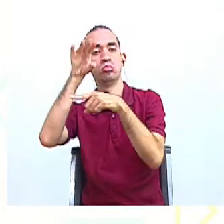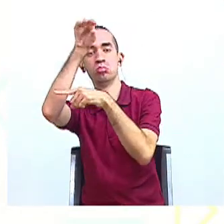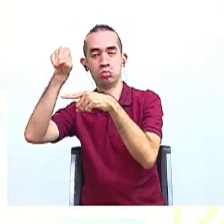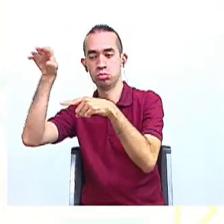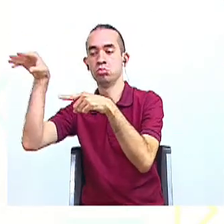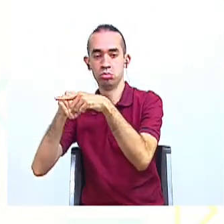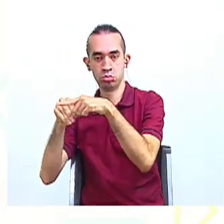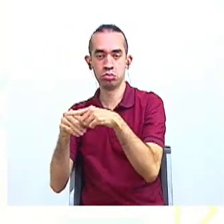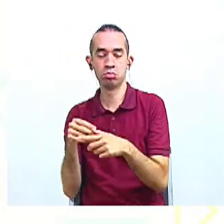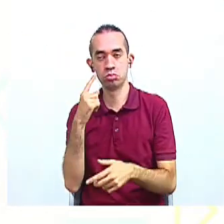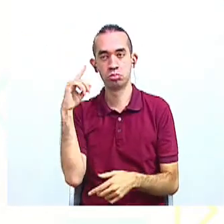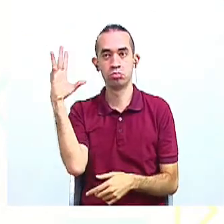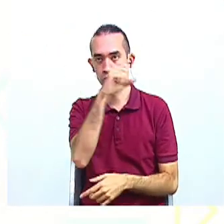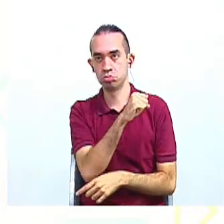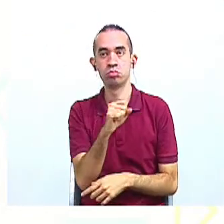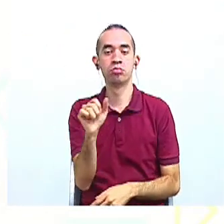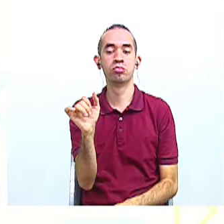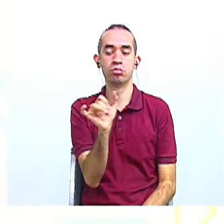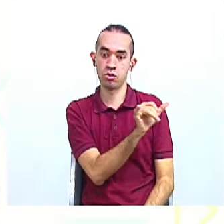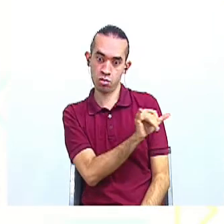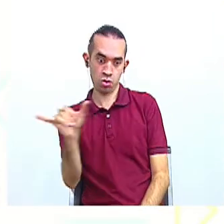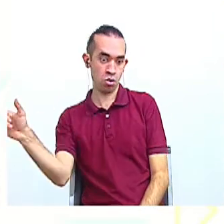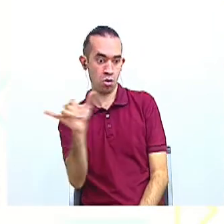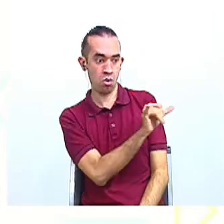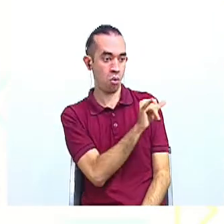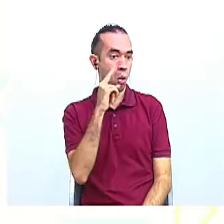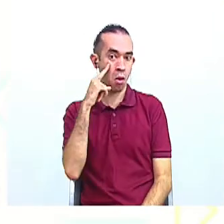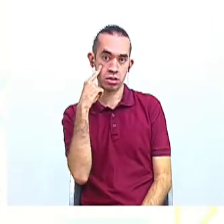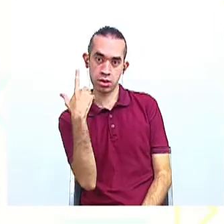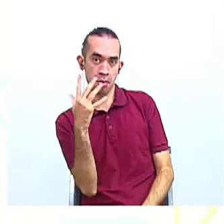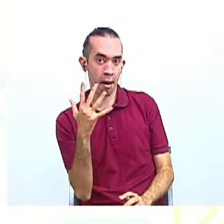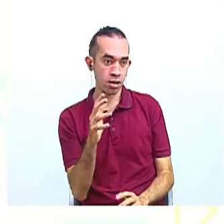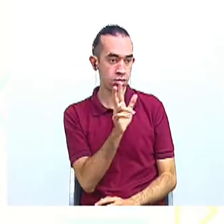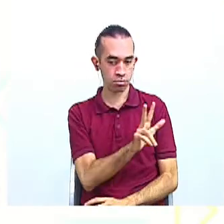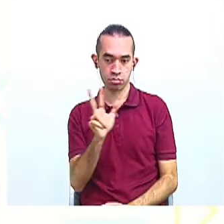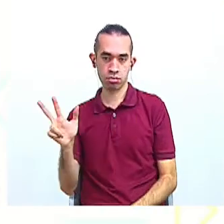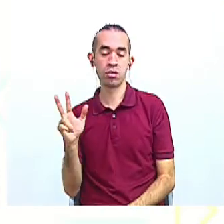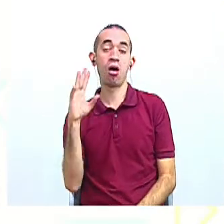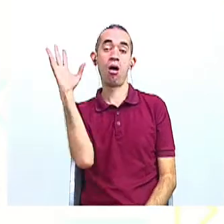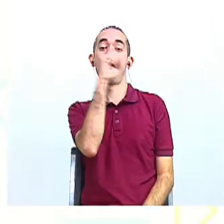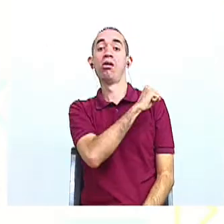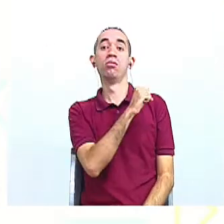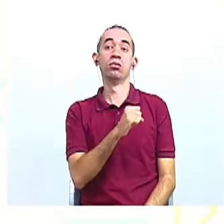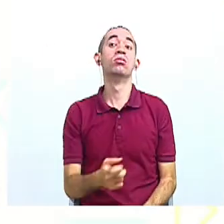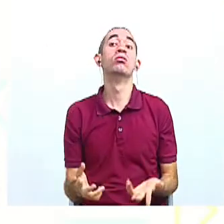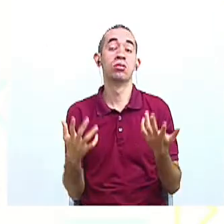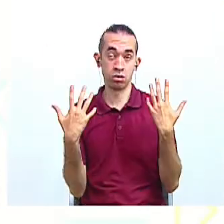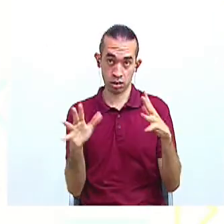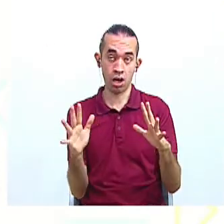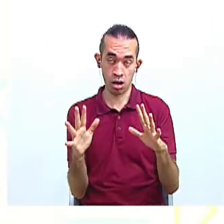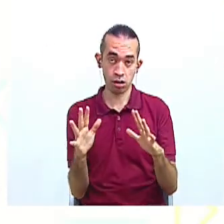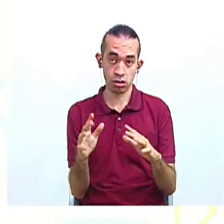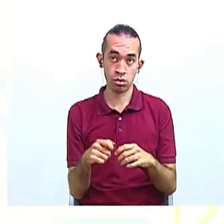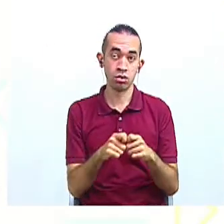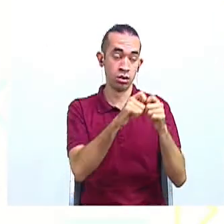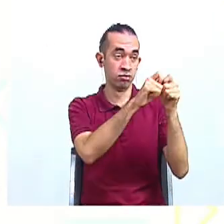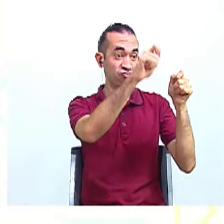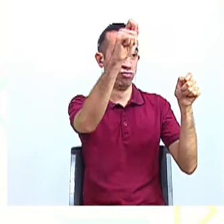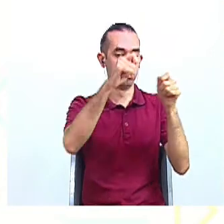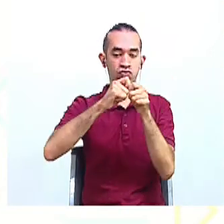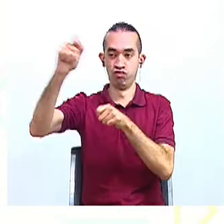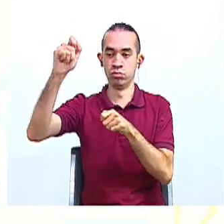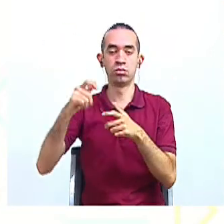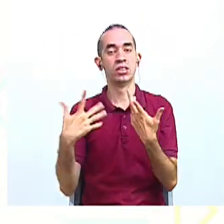vemos que ellos tienen la misma razón de semejanza. Entonces, si comparamos las medidas de los lados